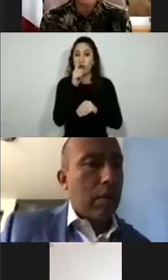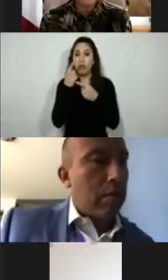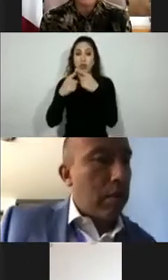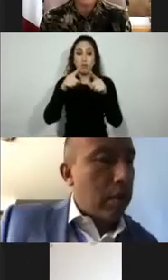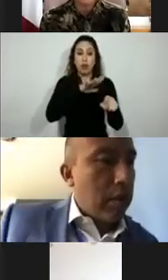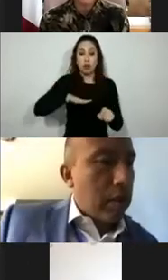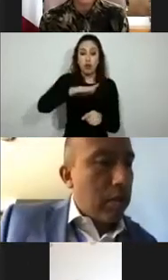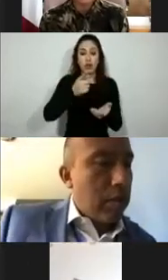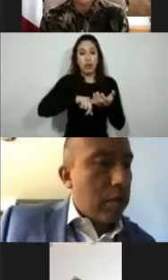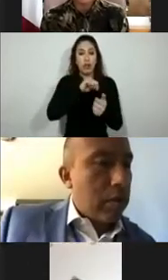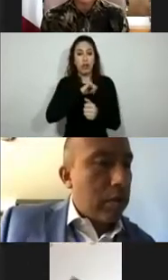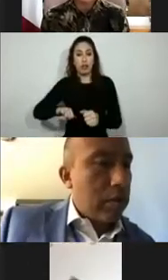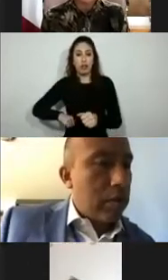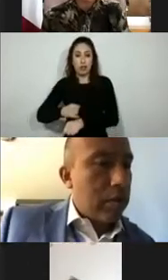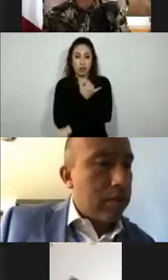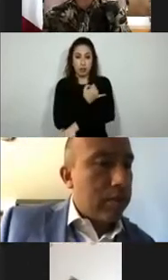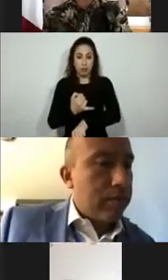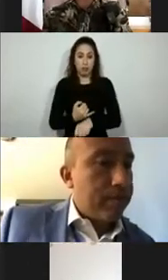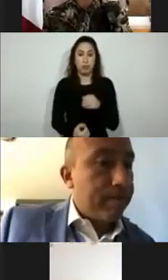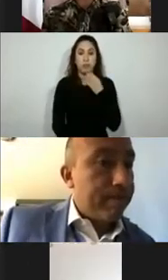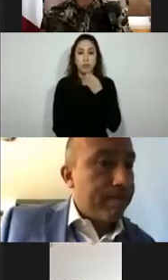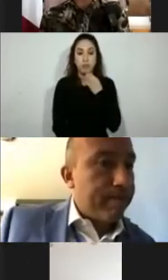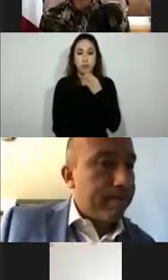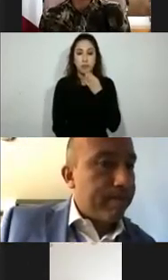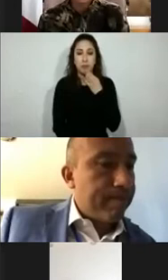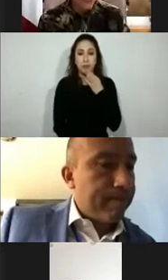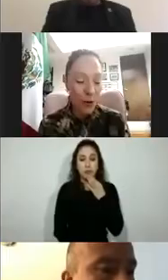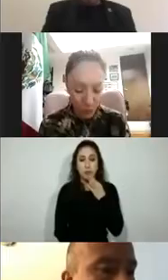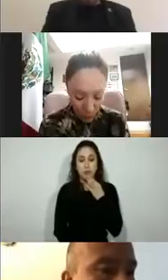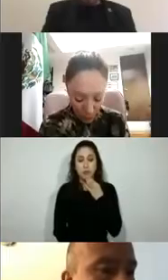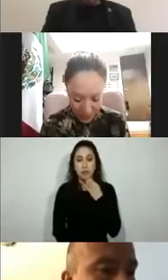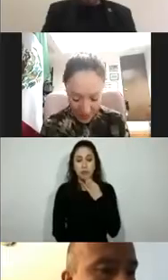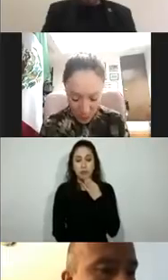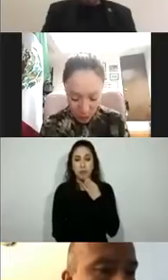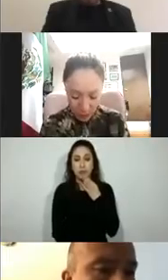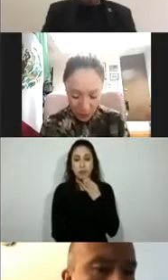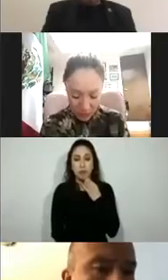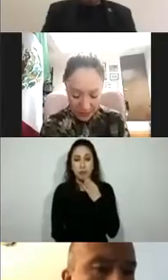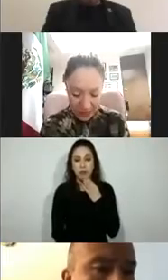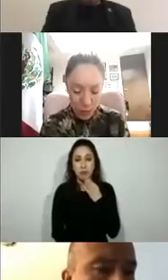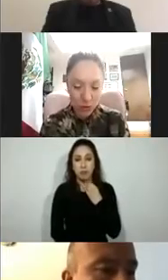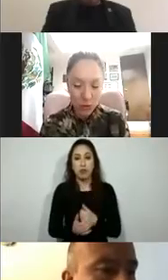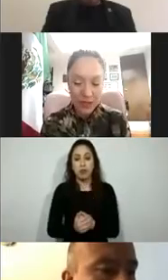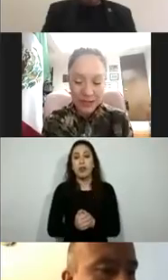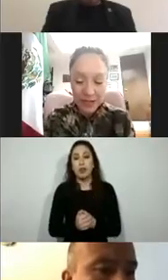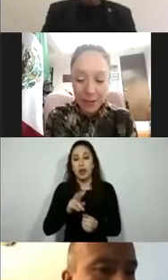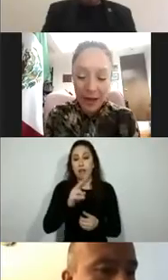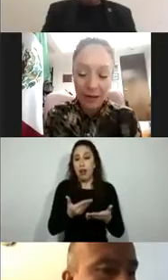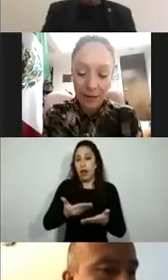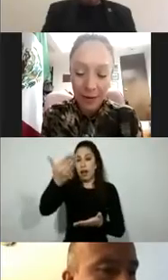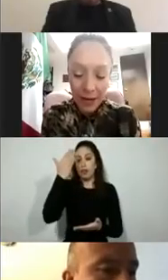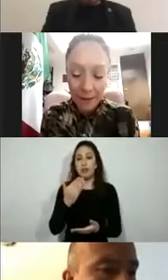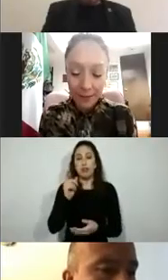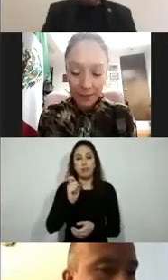Iztapalapa. Como nunca antes, hemos trabajado la mitigación de grietas, como ustedes lo saben. De